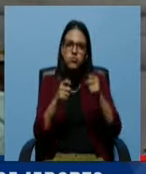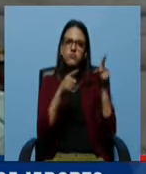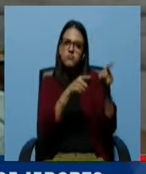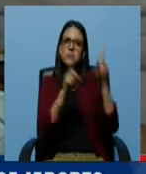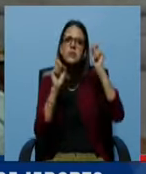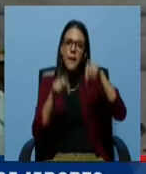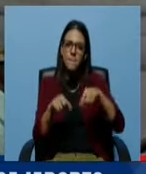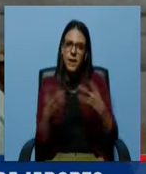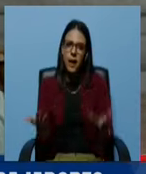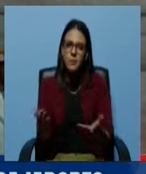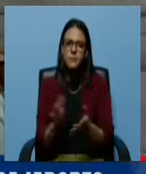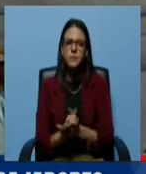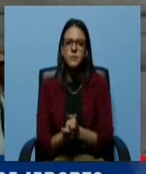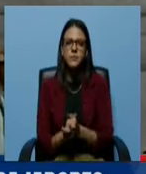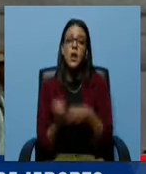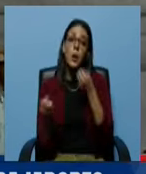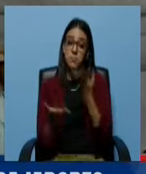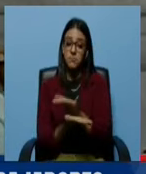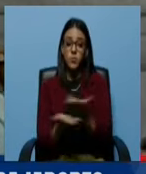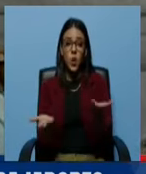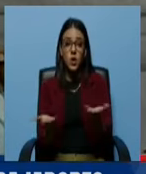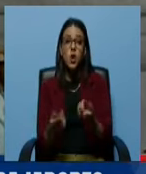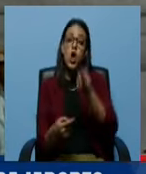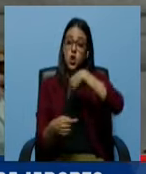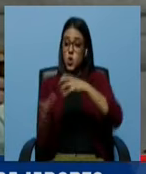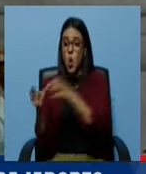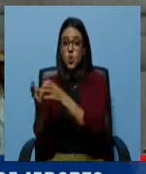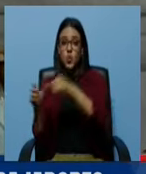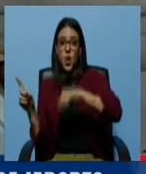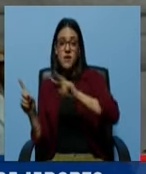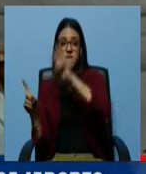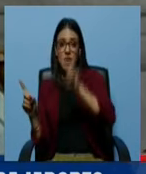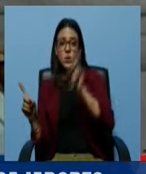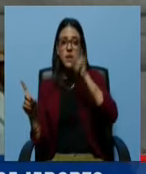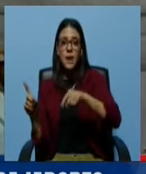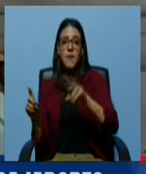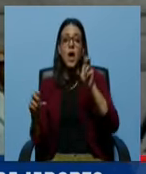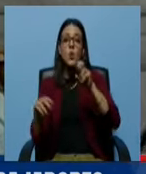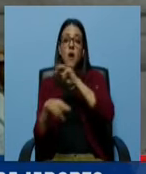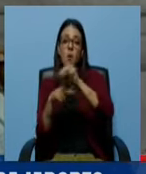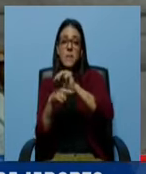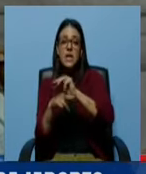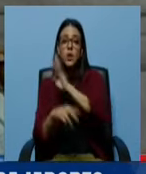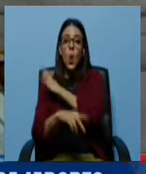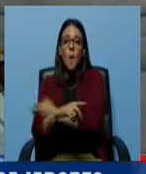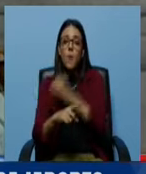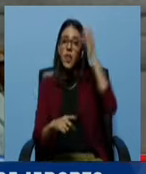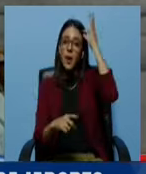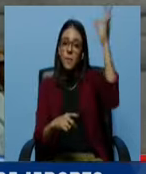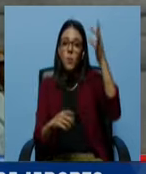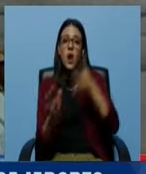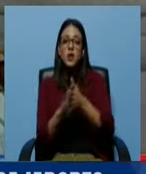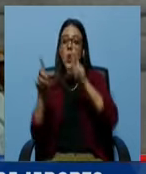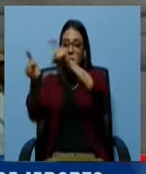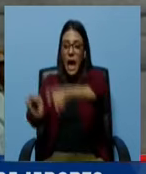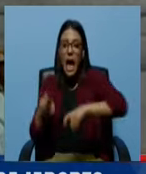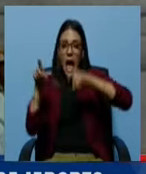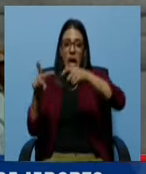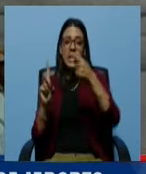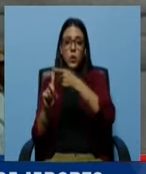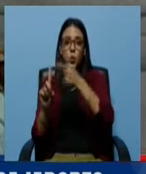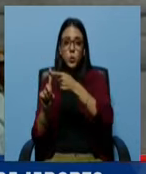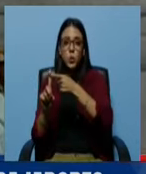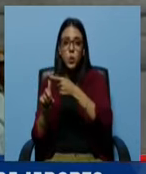Y, bueno, del lado nuestro está el nuevo ministro del Poder Popular para la Agricultura,